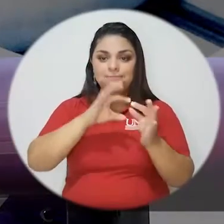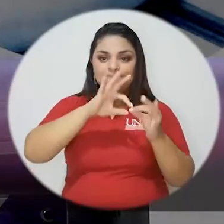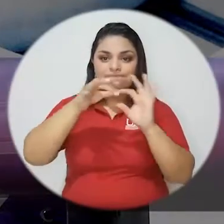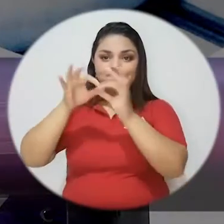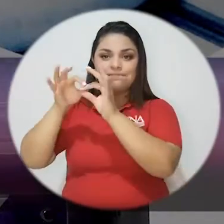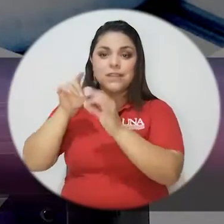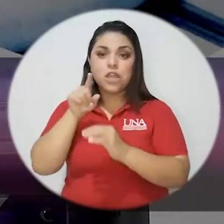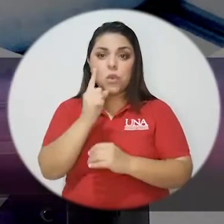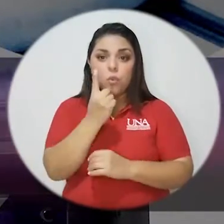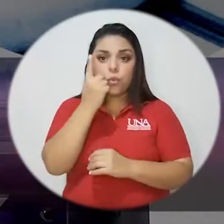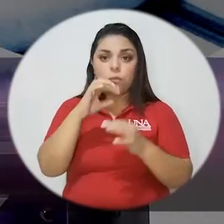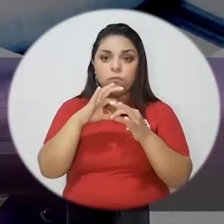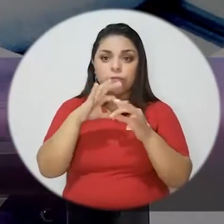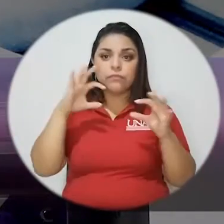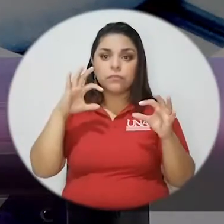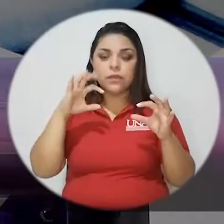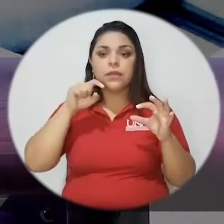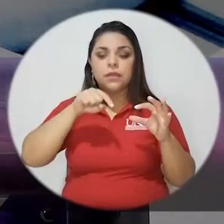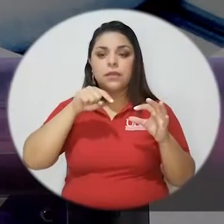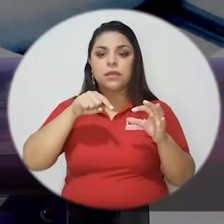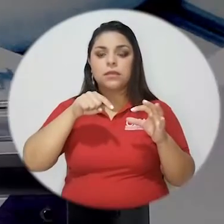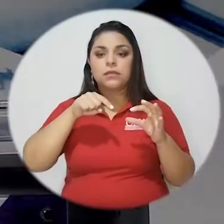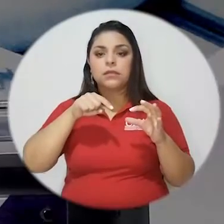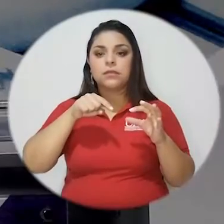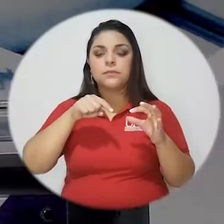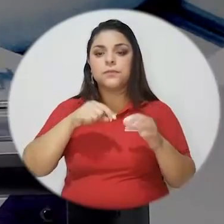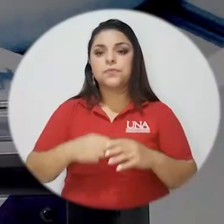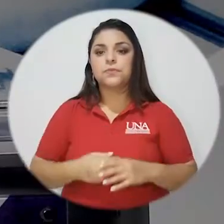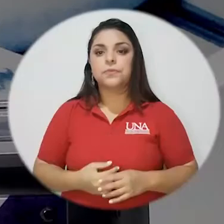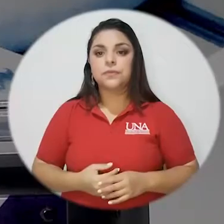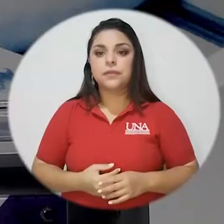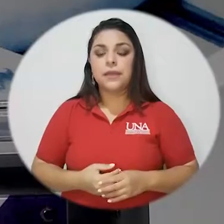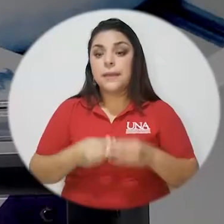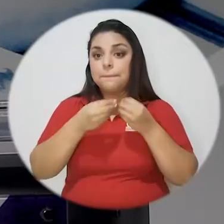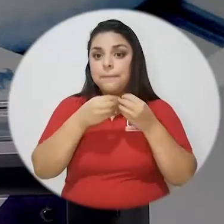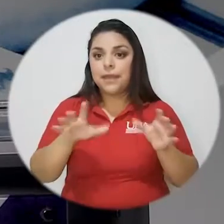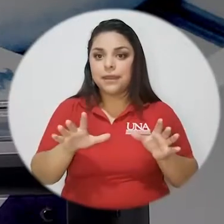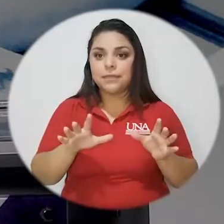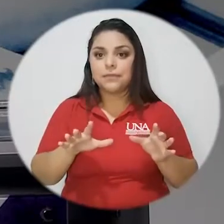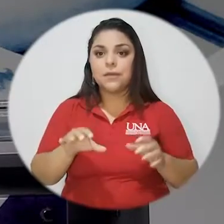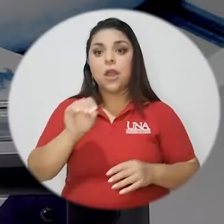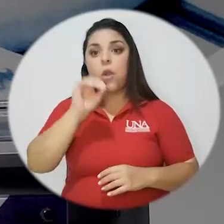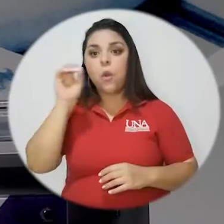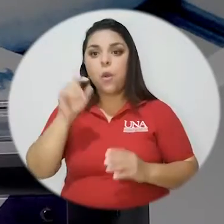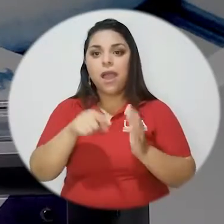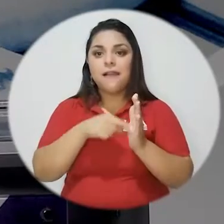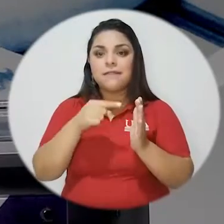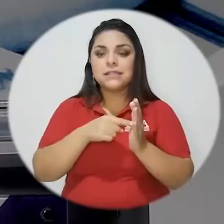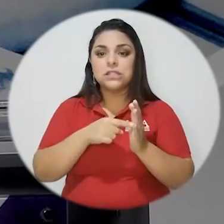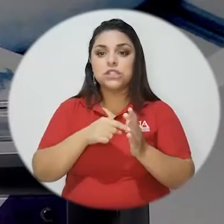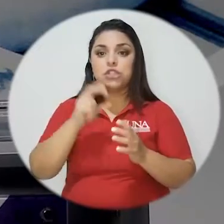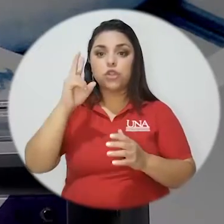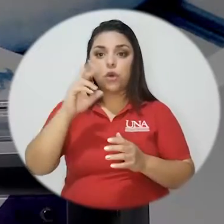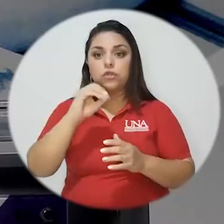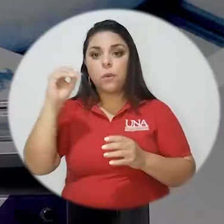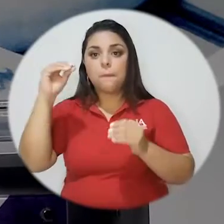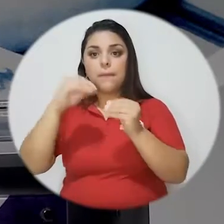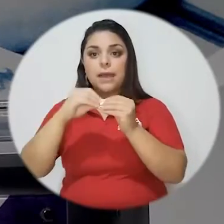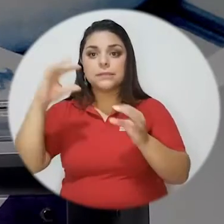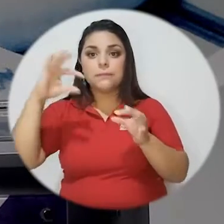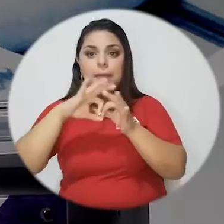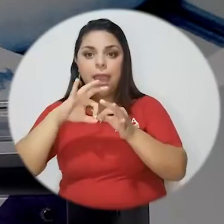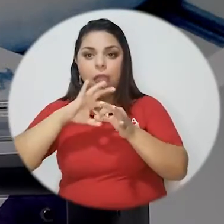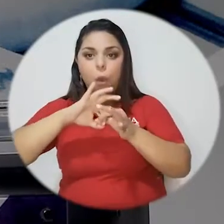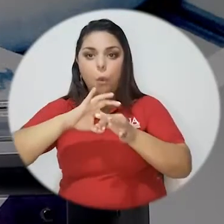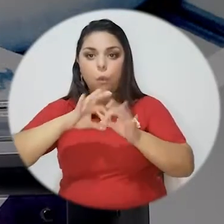eslabones y que a veces un eslabón se rompe, un eslabón, digamos, se pierde, o a veces pegamos dos o